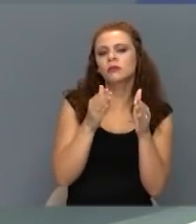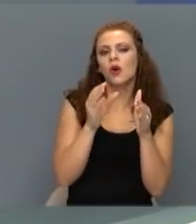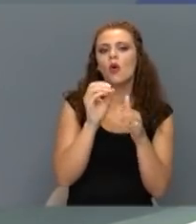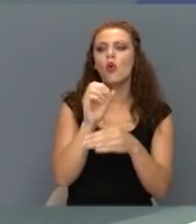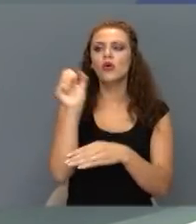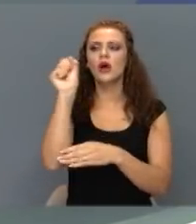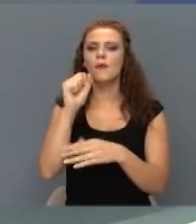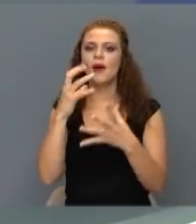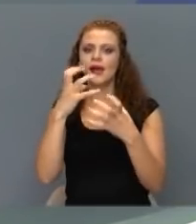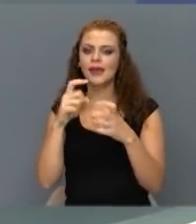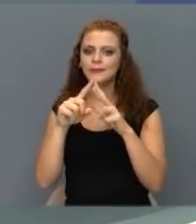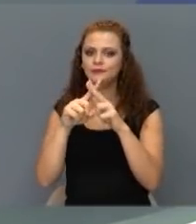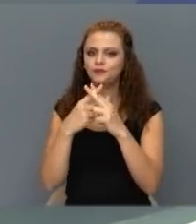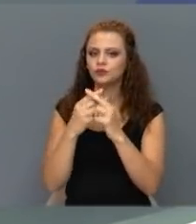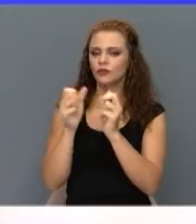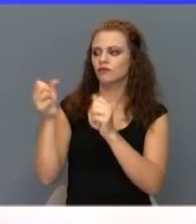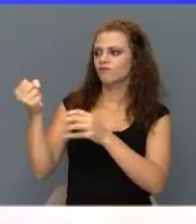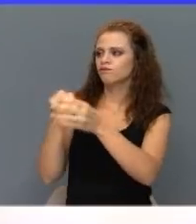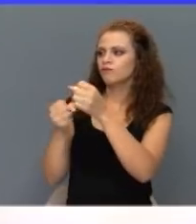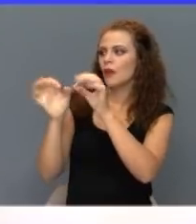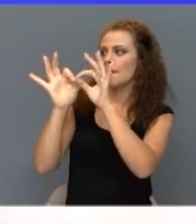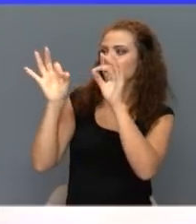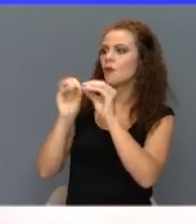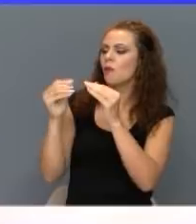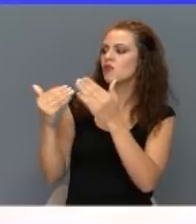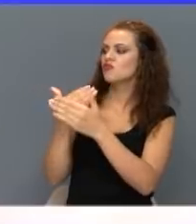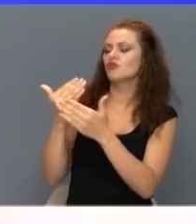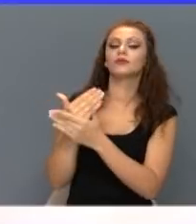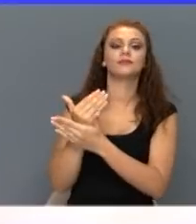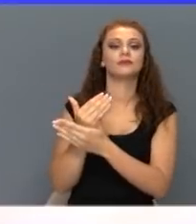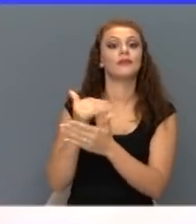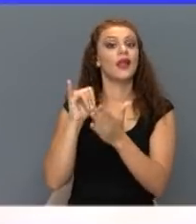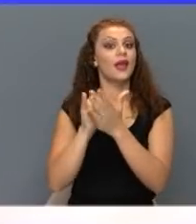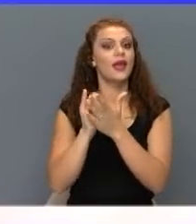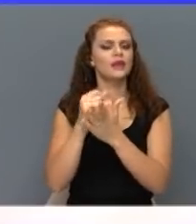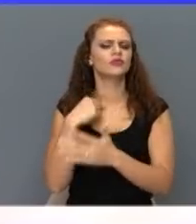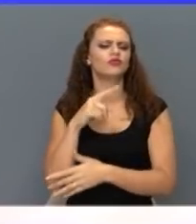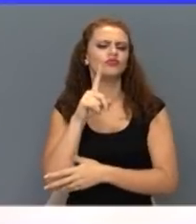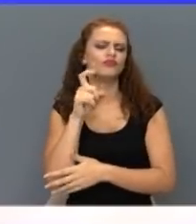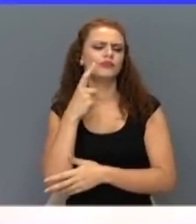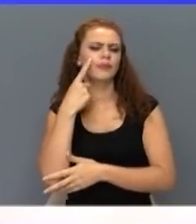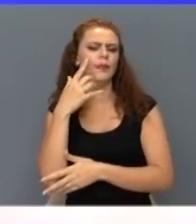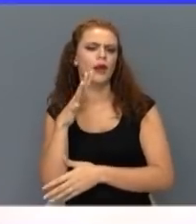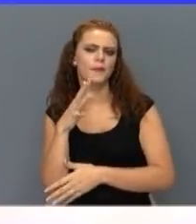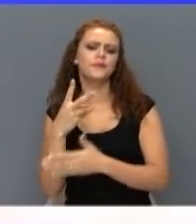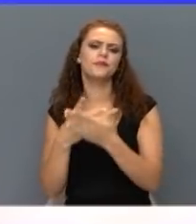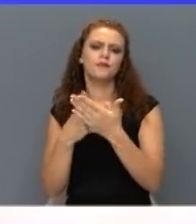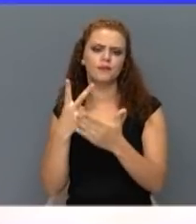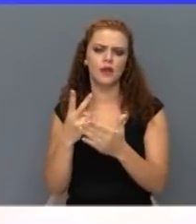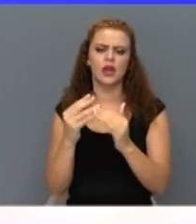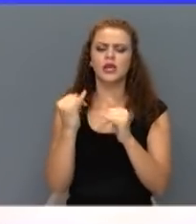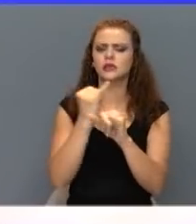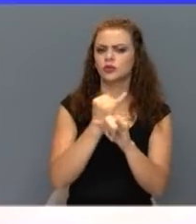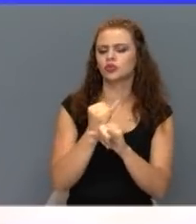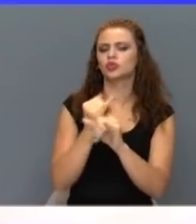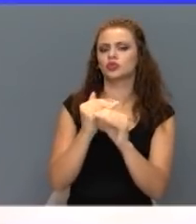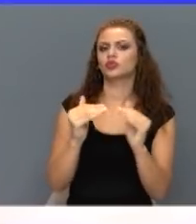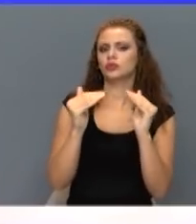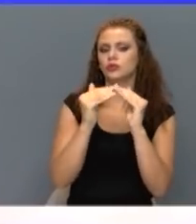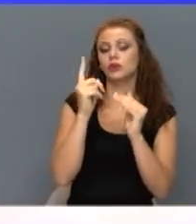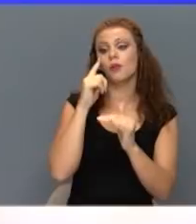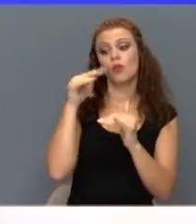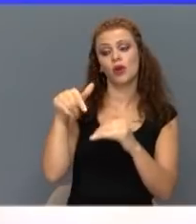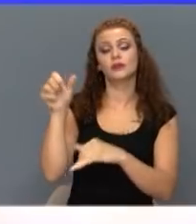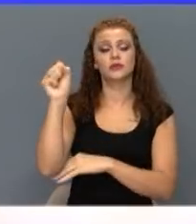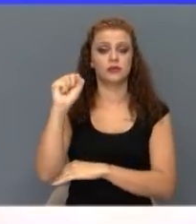quiere empezar a remozar ya con figuras un poco más frescas es una pregunta que me parece que es válida a nivel institucional porque aquí al